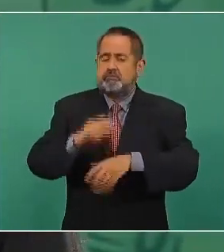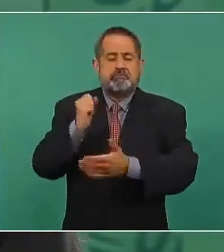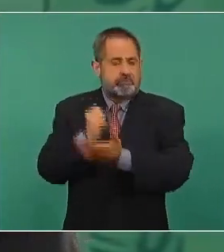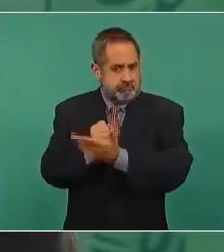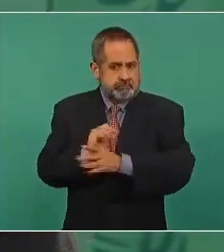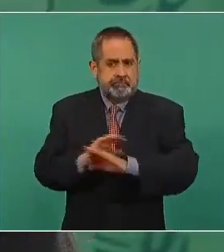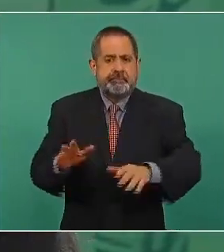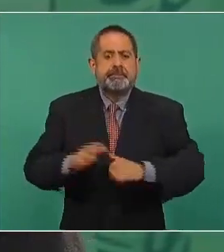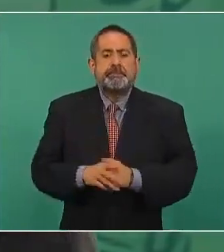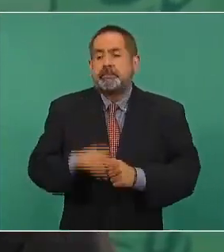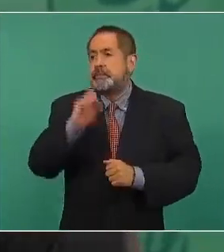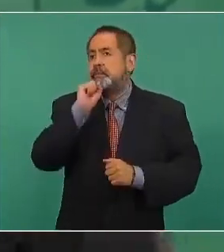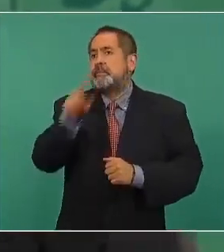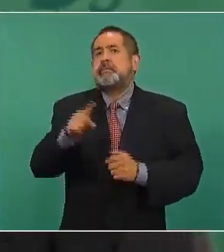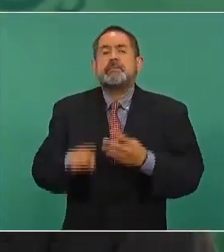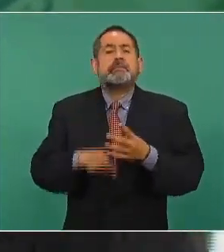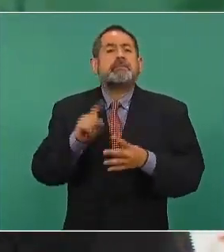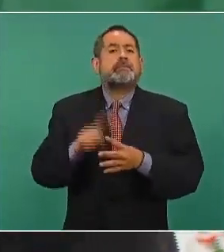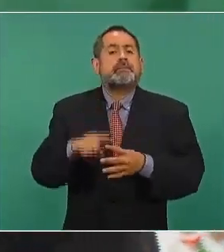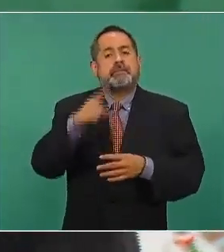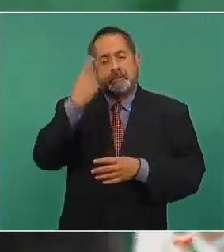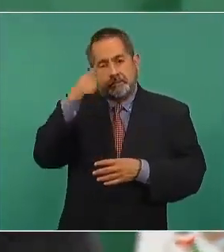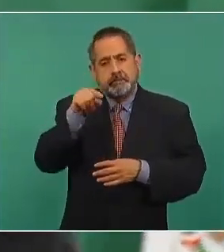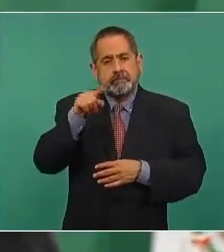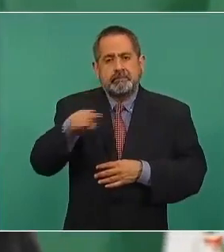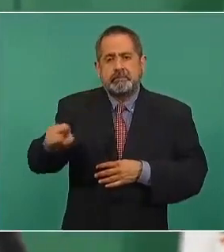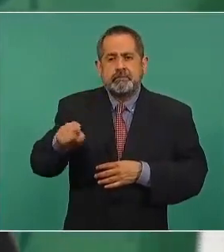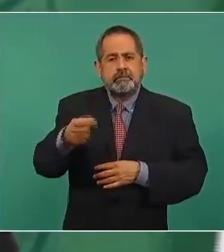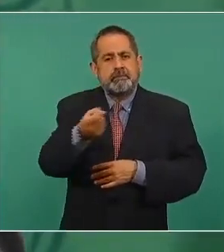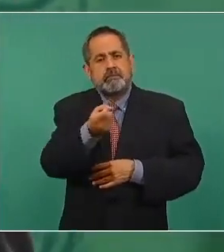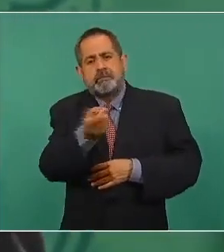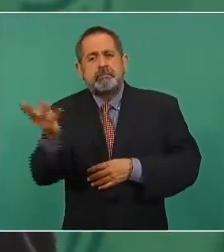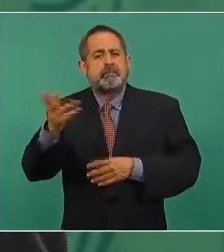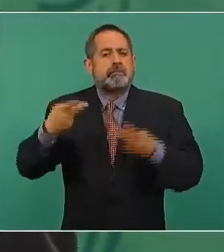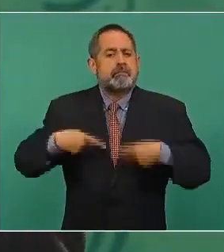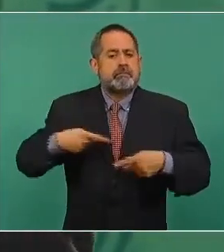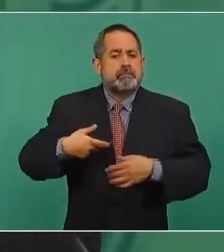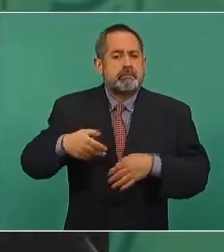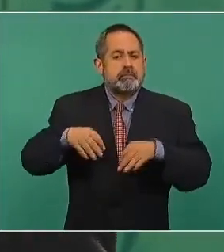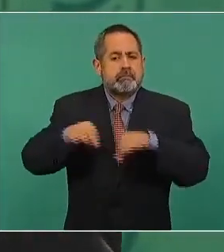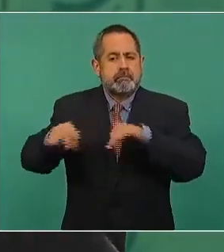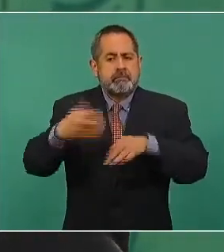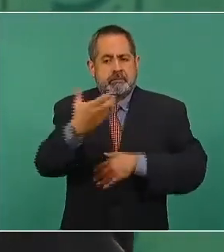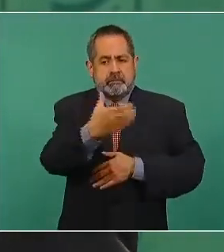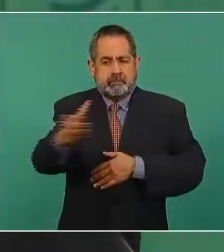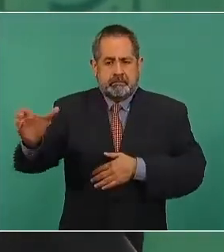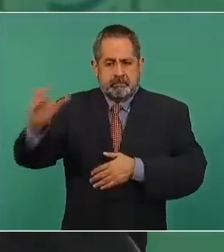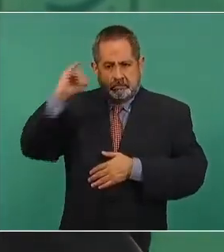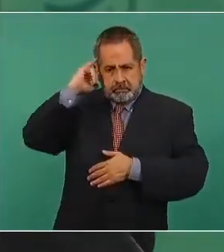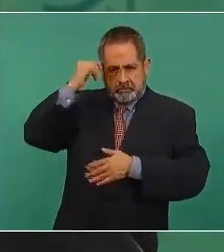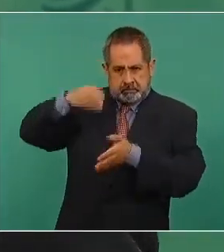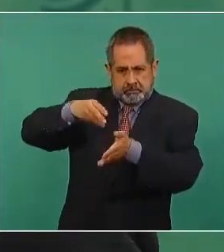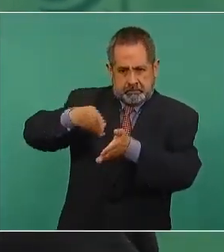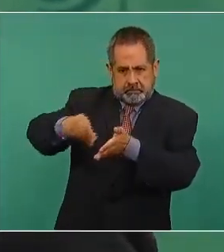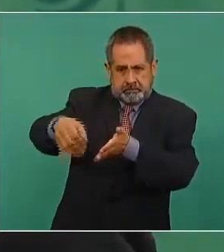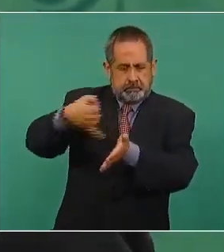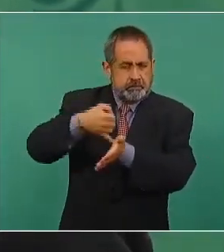autorizados los recursos para los sembradores que trabajan